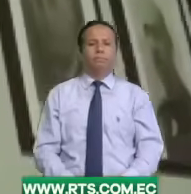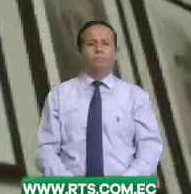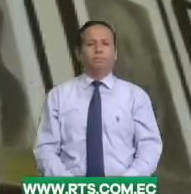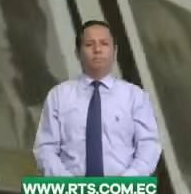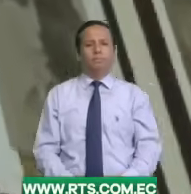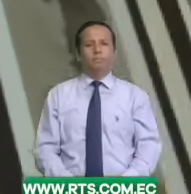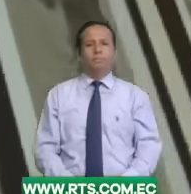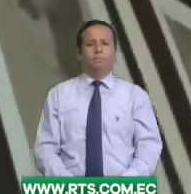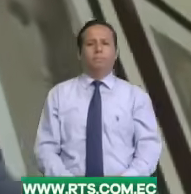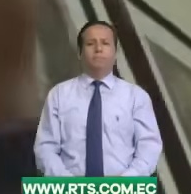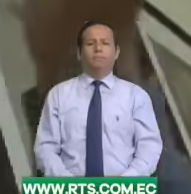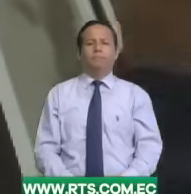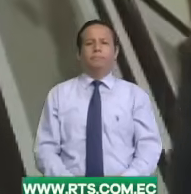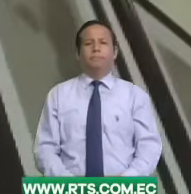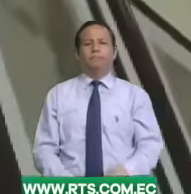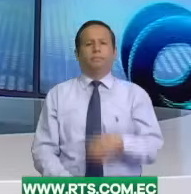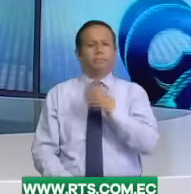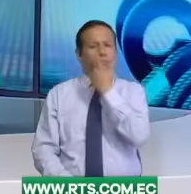Daniel Lalama.